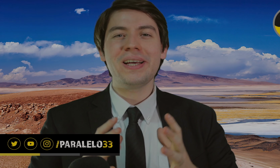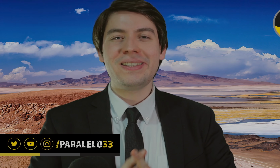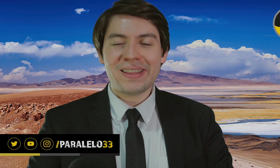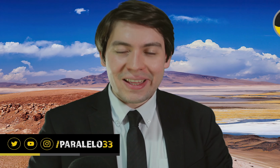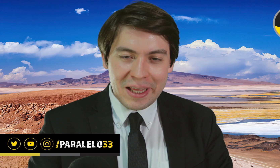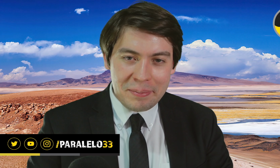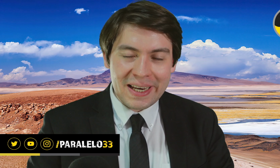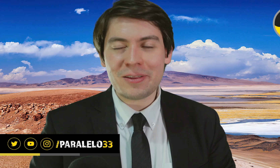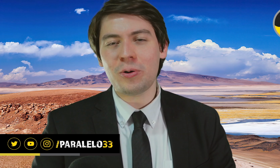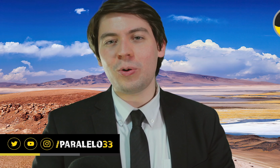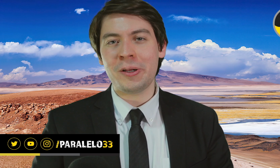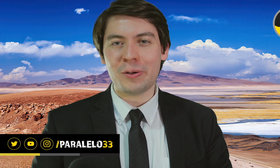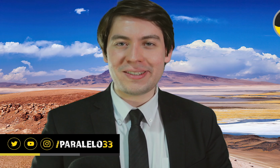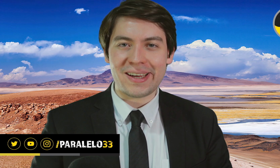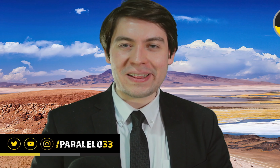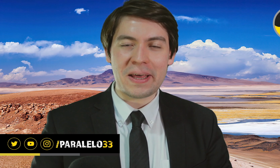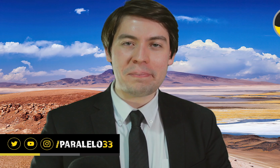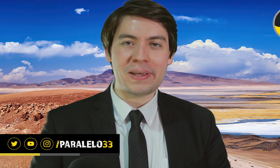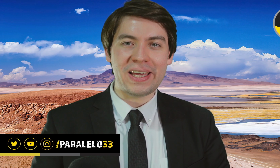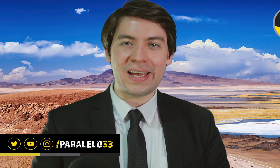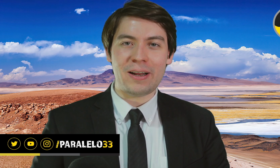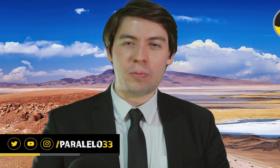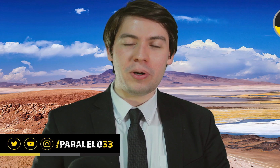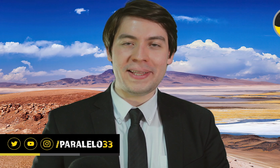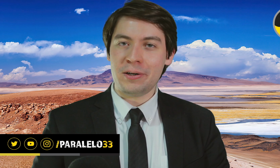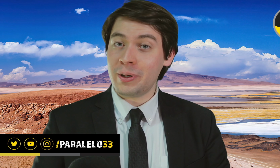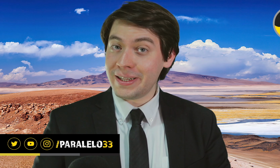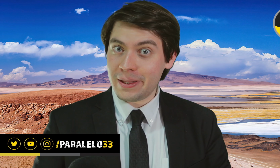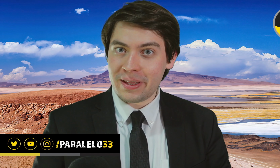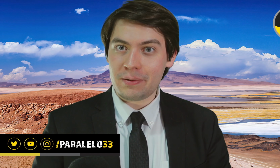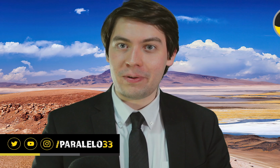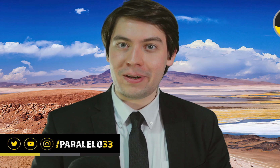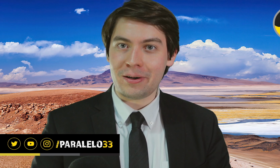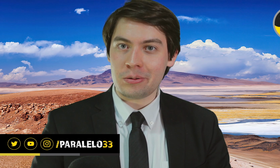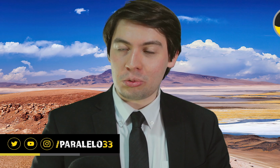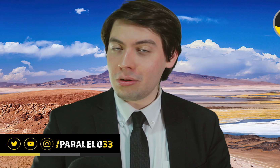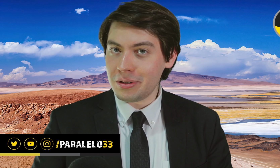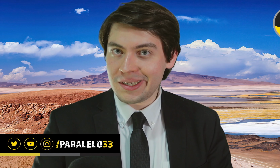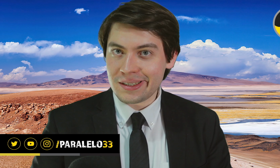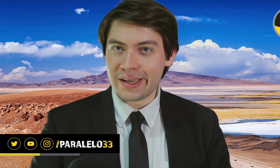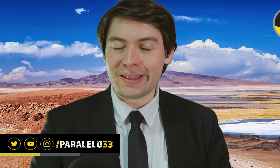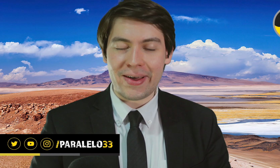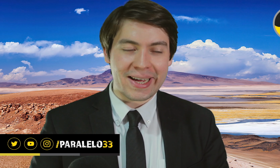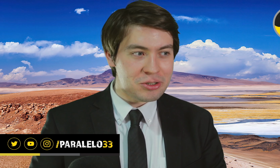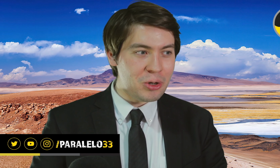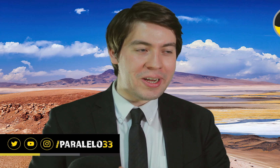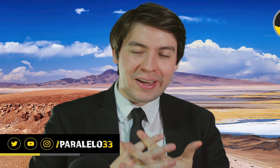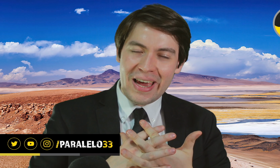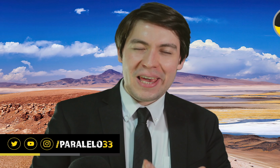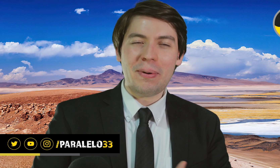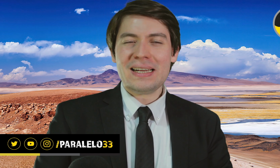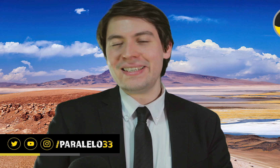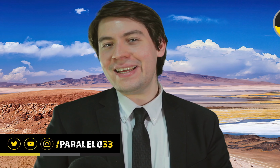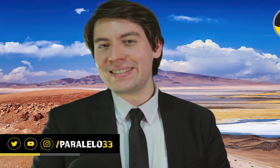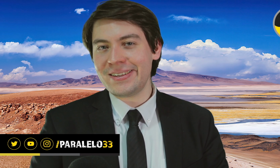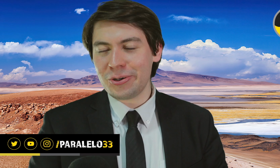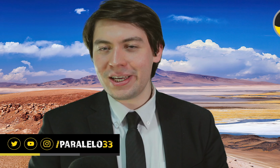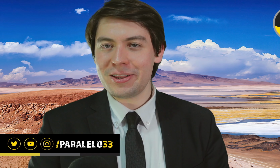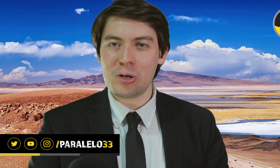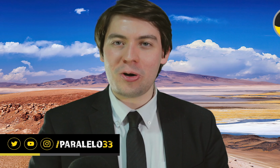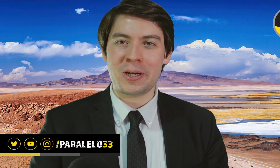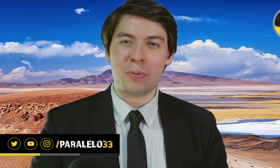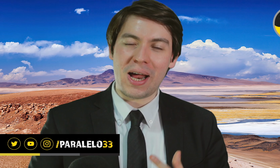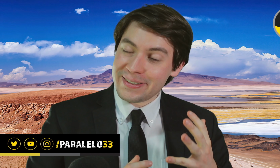aunque se esté terminando el gobierno de sebastián piñera y los políticos en este mes de febrero todos dicen que sean de vacaciones igual siguen